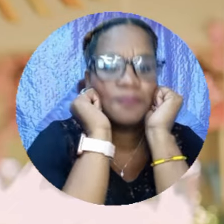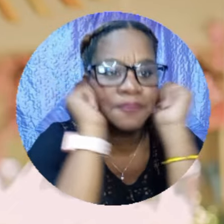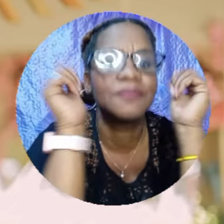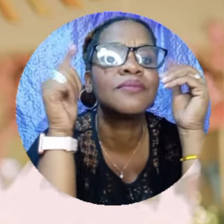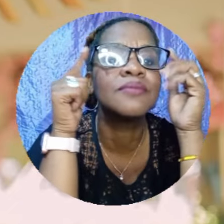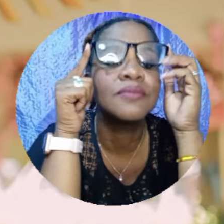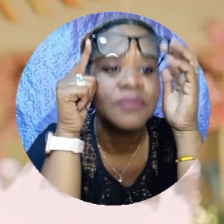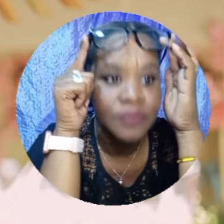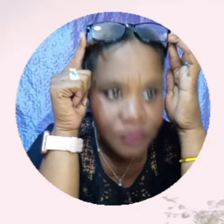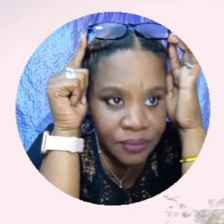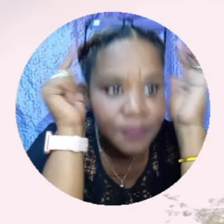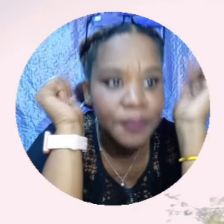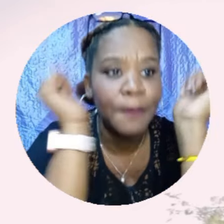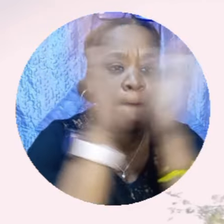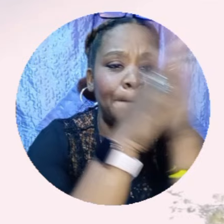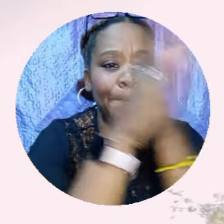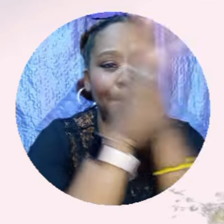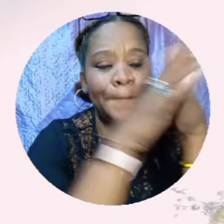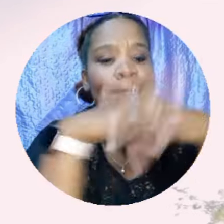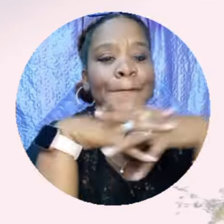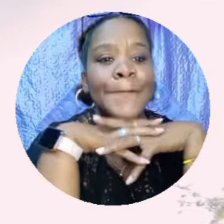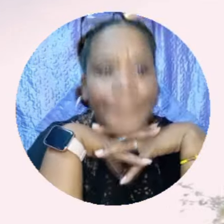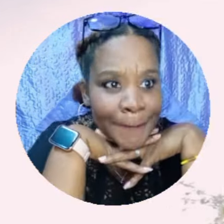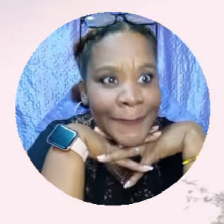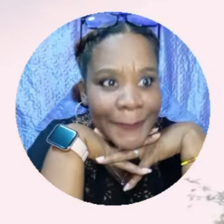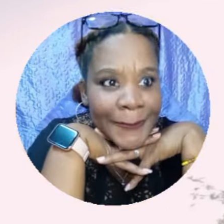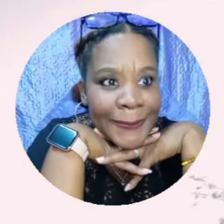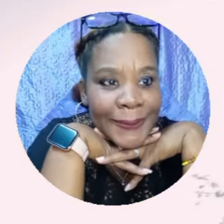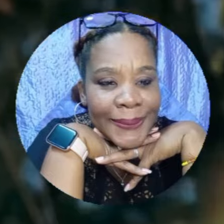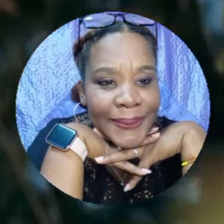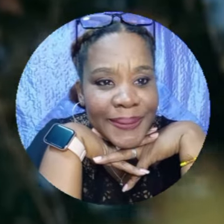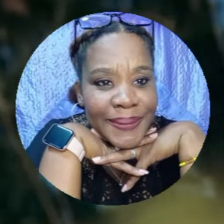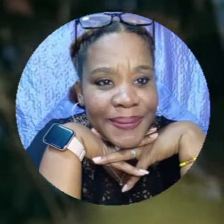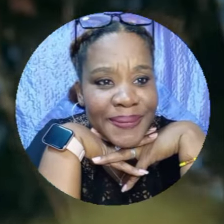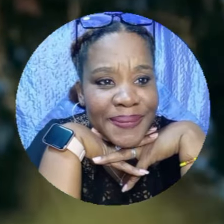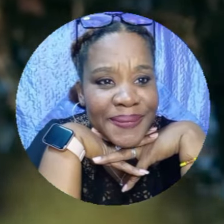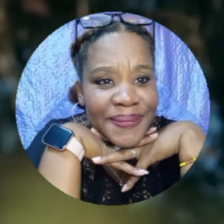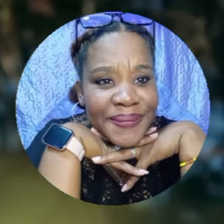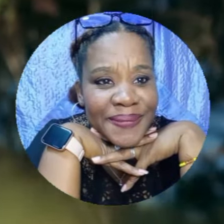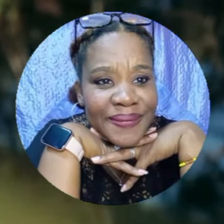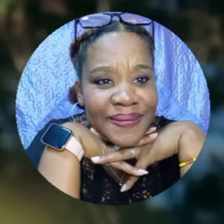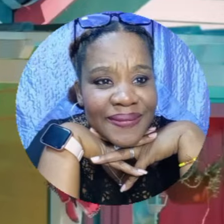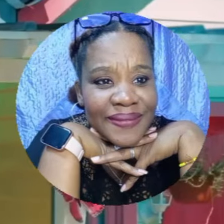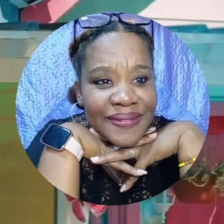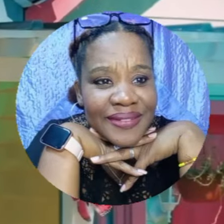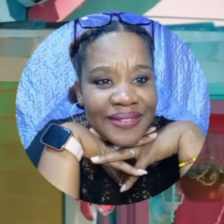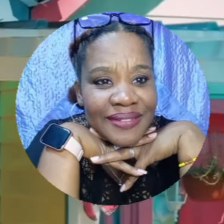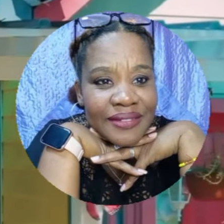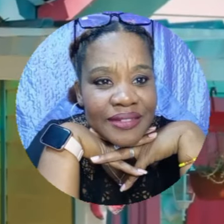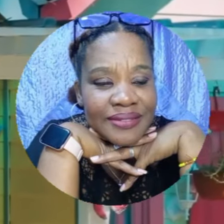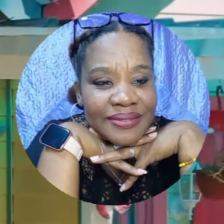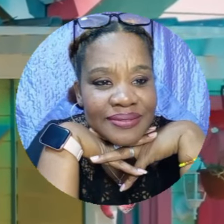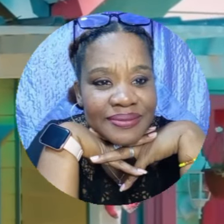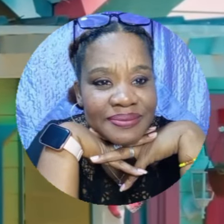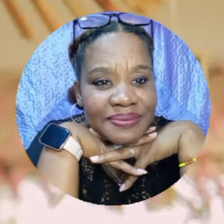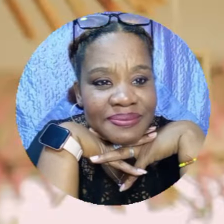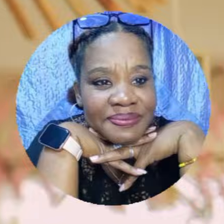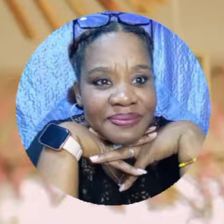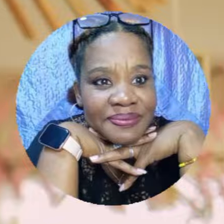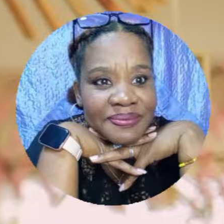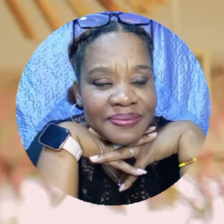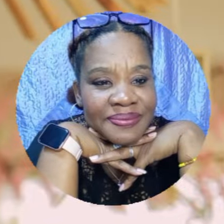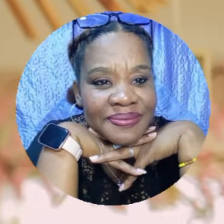diferente a los otros lugares, tú sabes, ya como una marca, como algo que tú tienes que visitar cuando tú vengas a Jarabacoa.